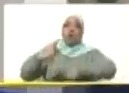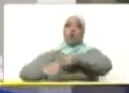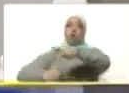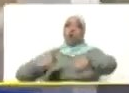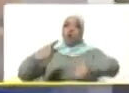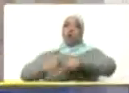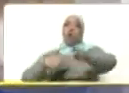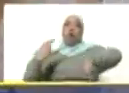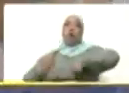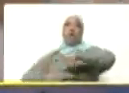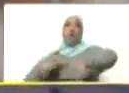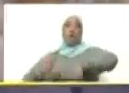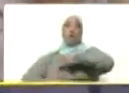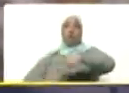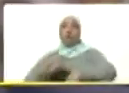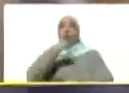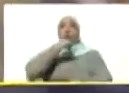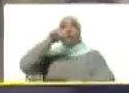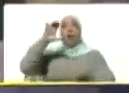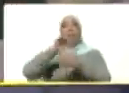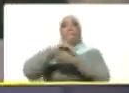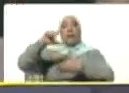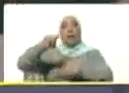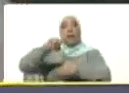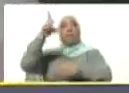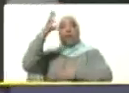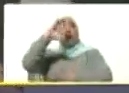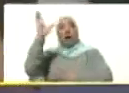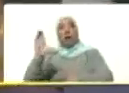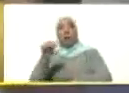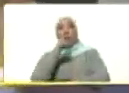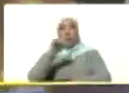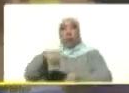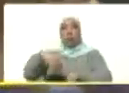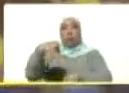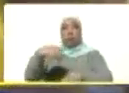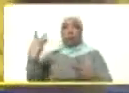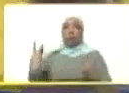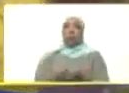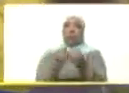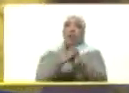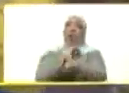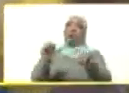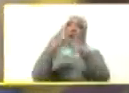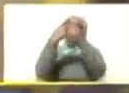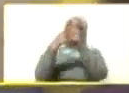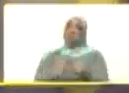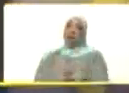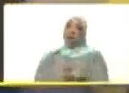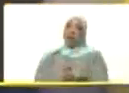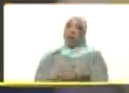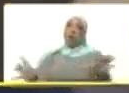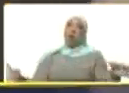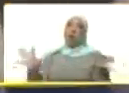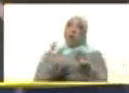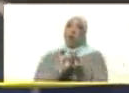y revolucionaria de la América Latina caribeña. Estamos aquí plantados,